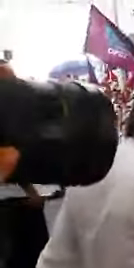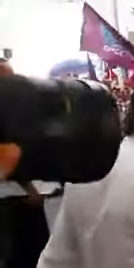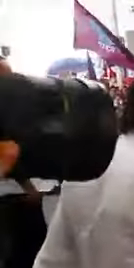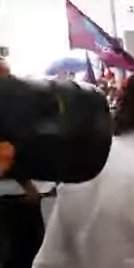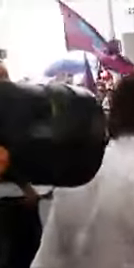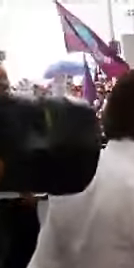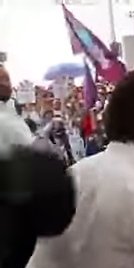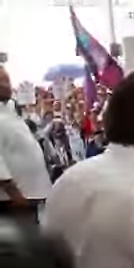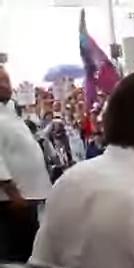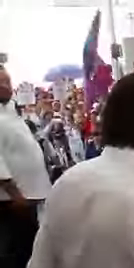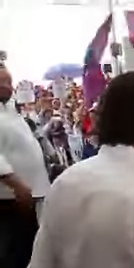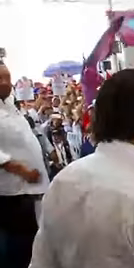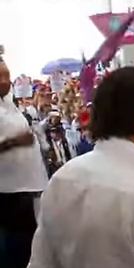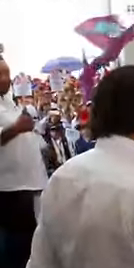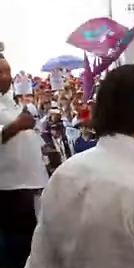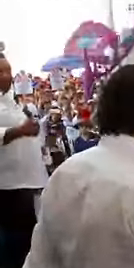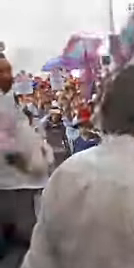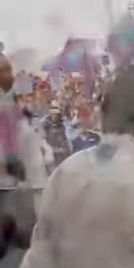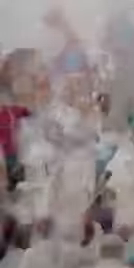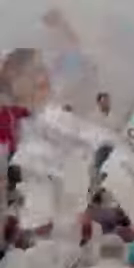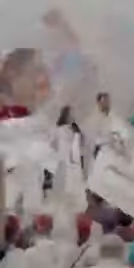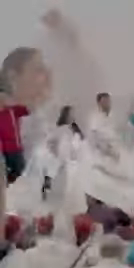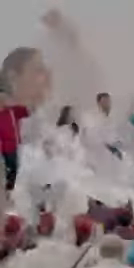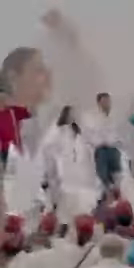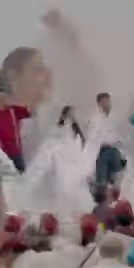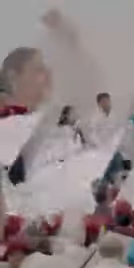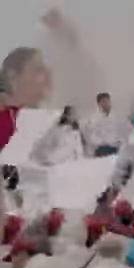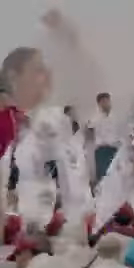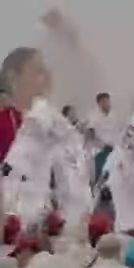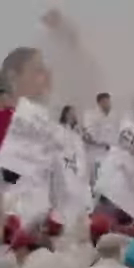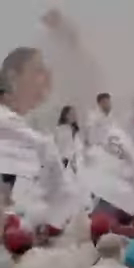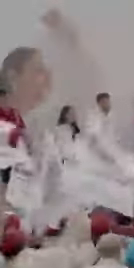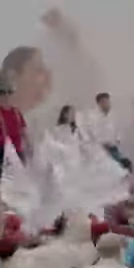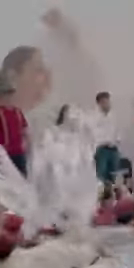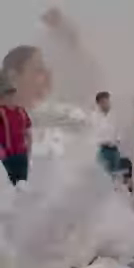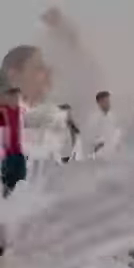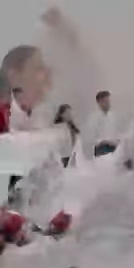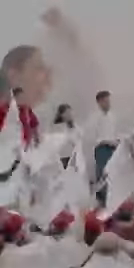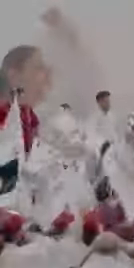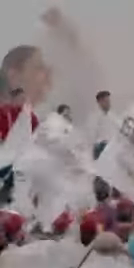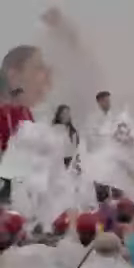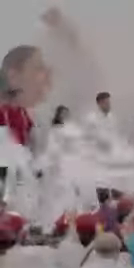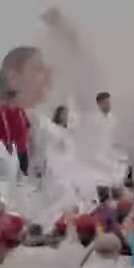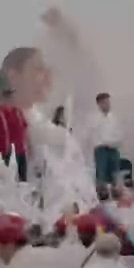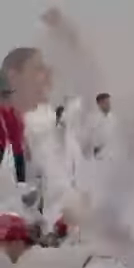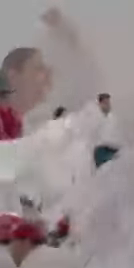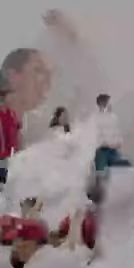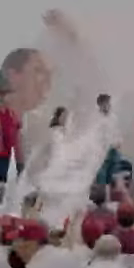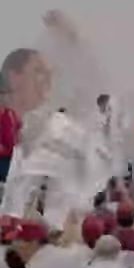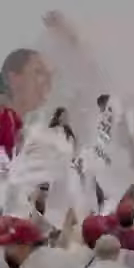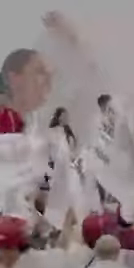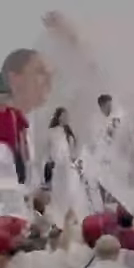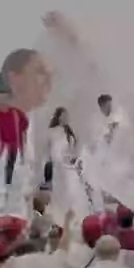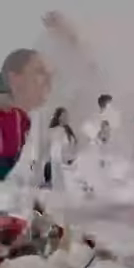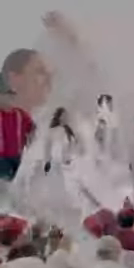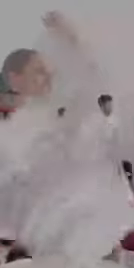del Comité Ejecutivo Nacional de Morena y coordinador general de la campaña de la